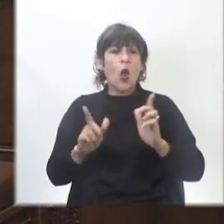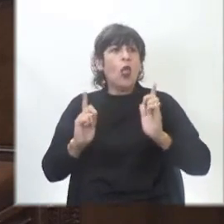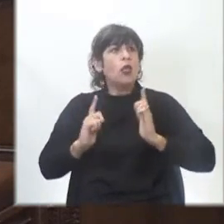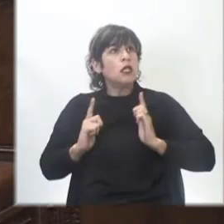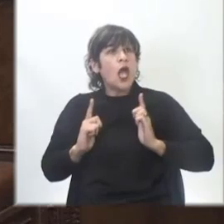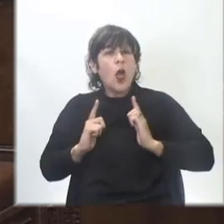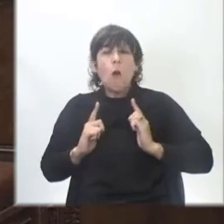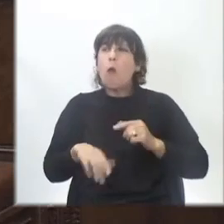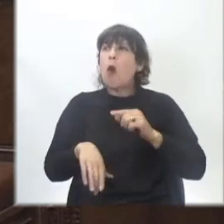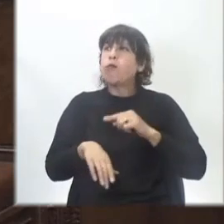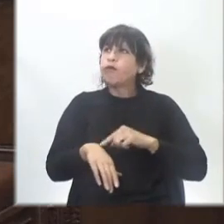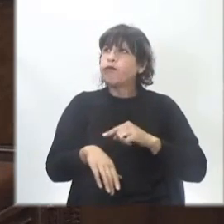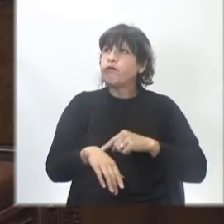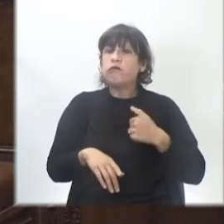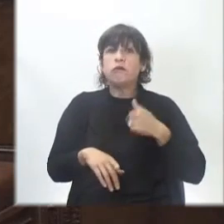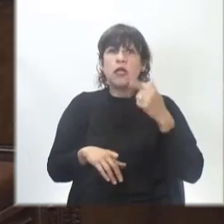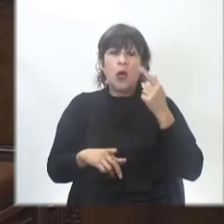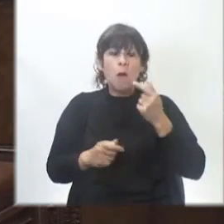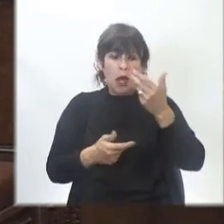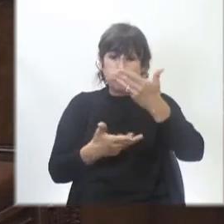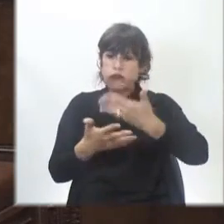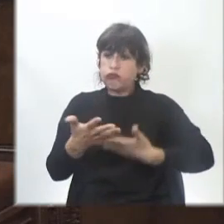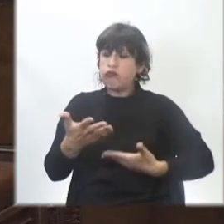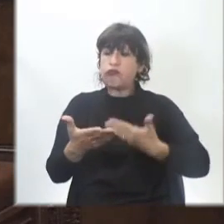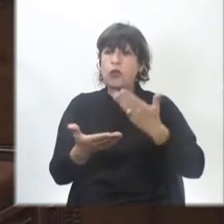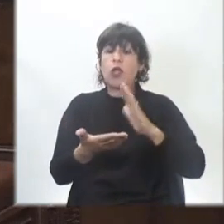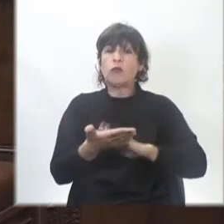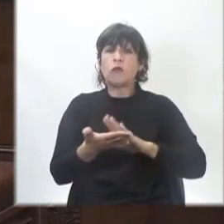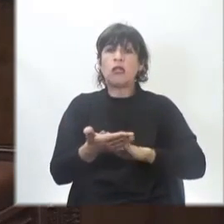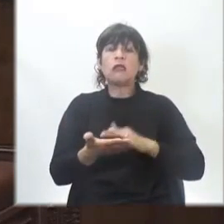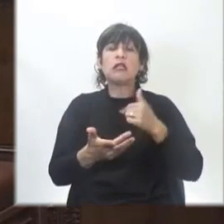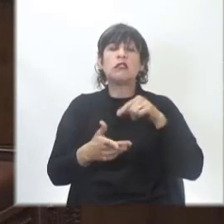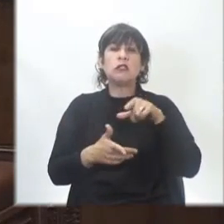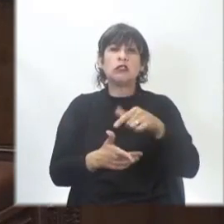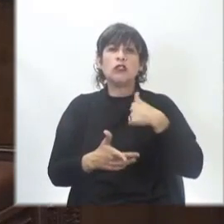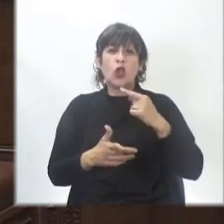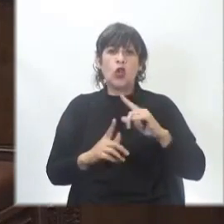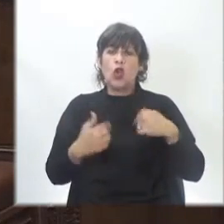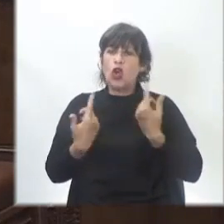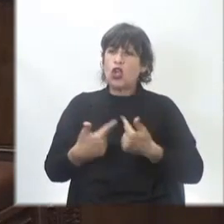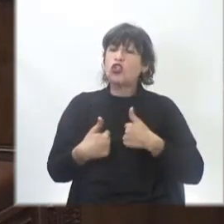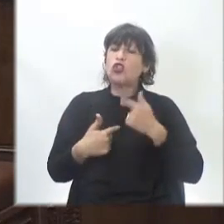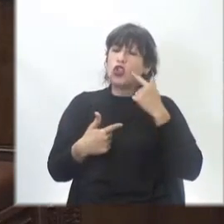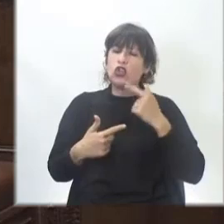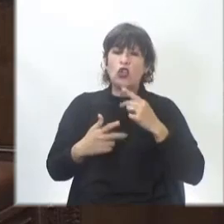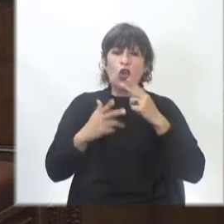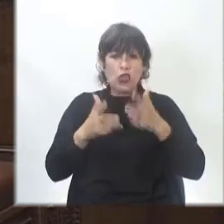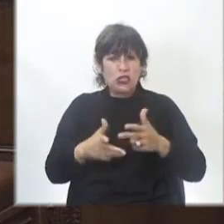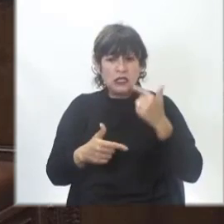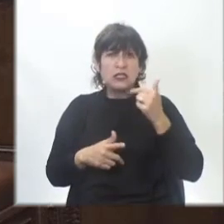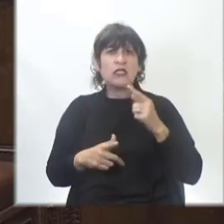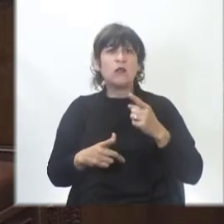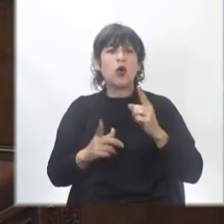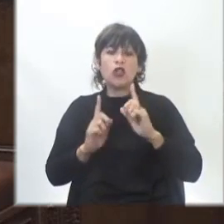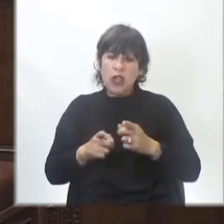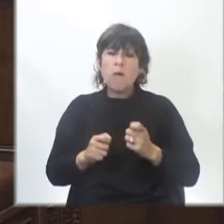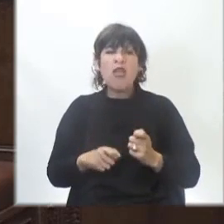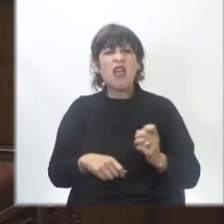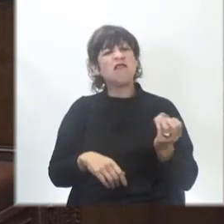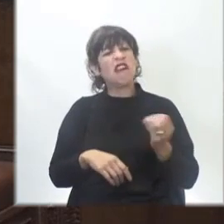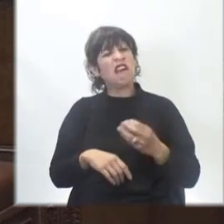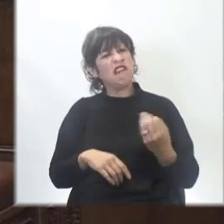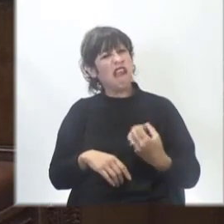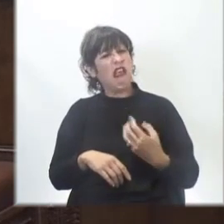para hacernos de documentación que sustente nuestras afirmaciones, también se critica porque se dice que es a